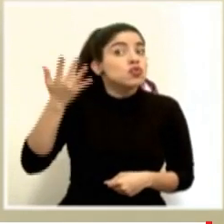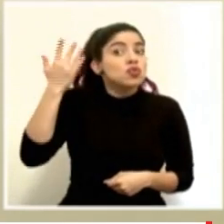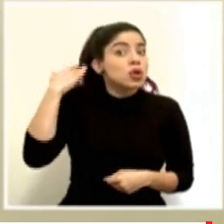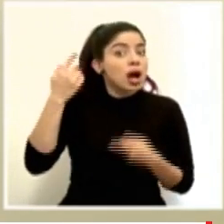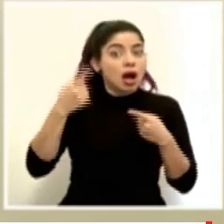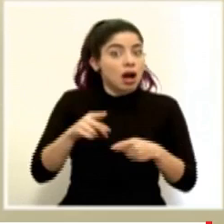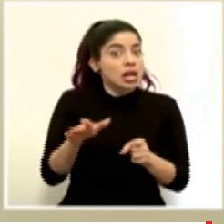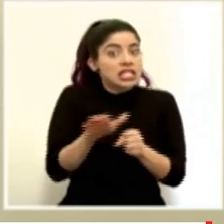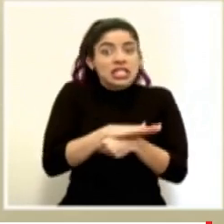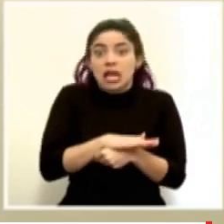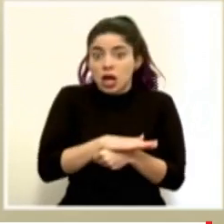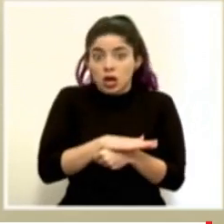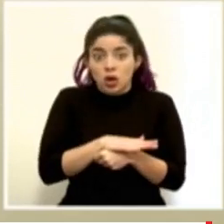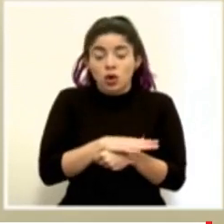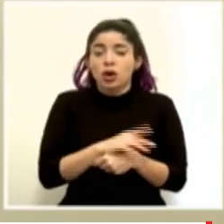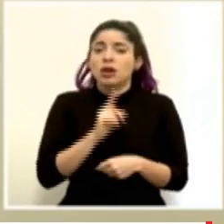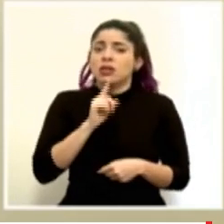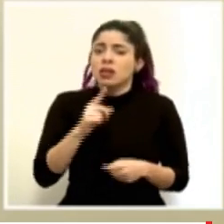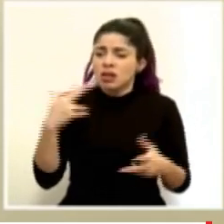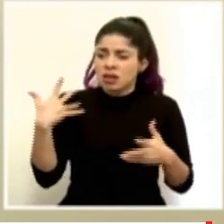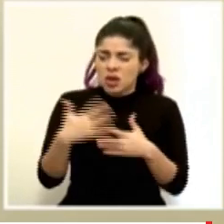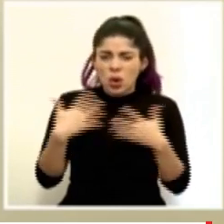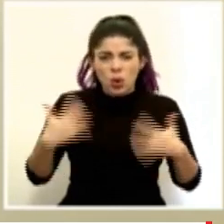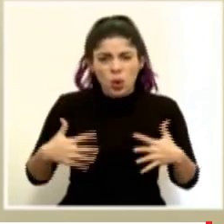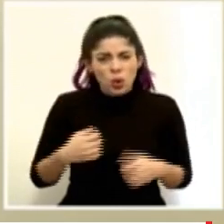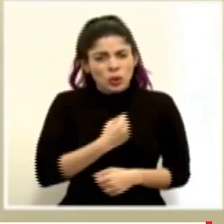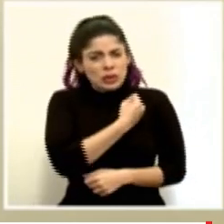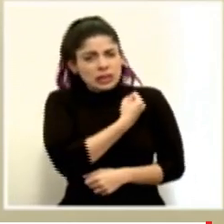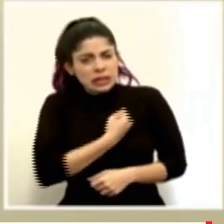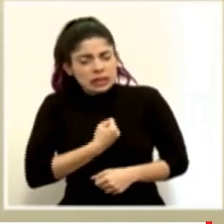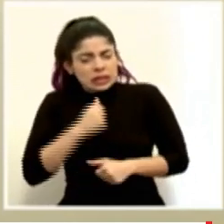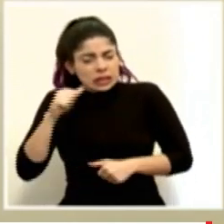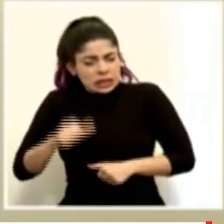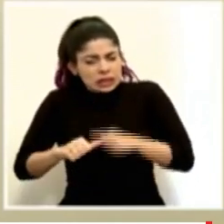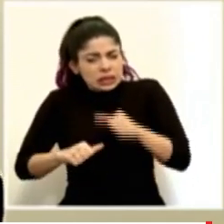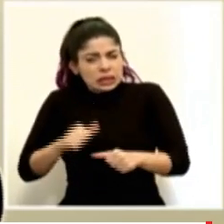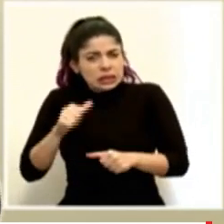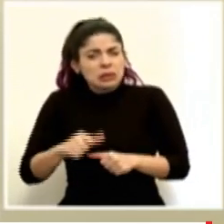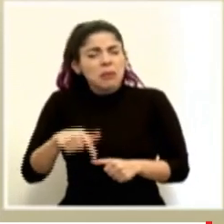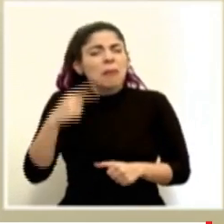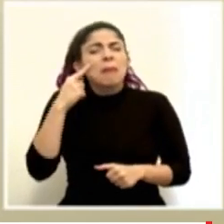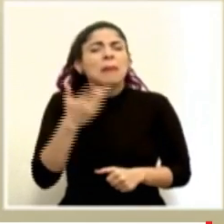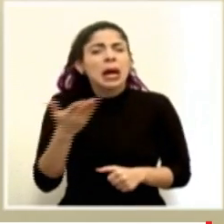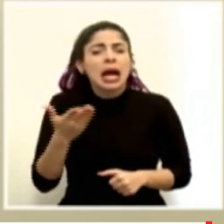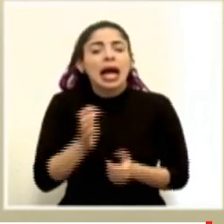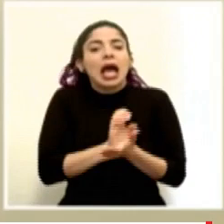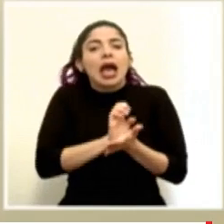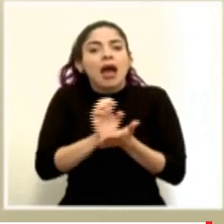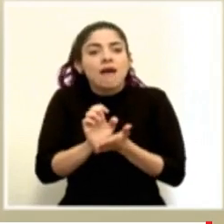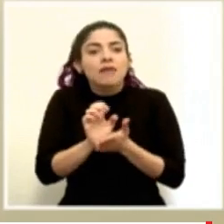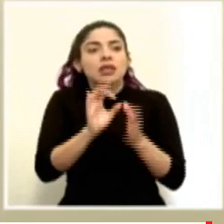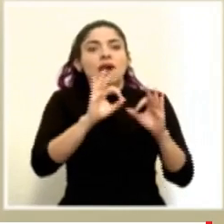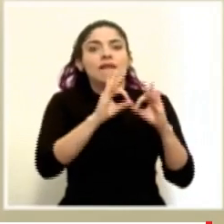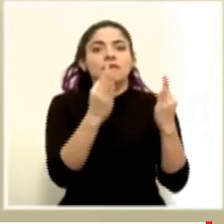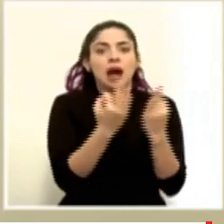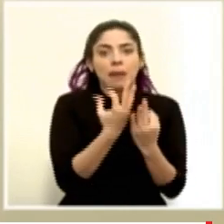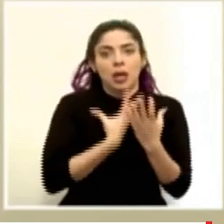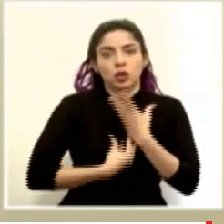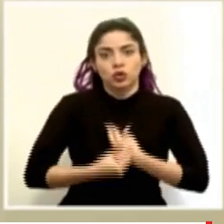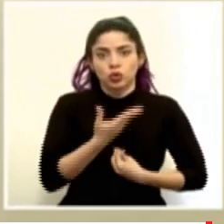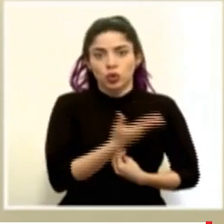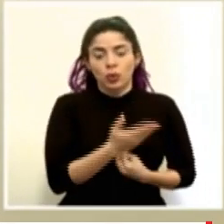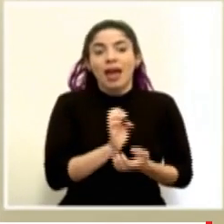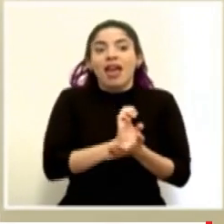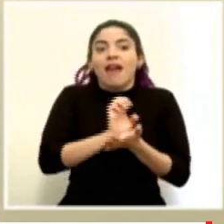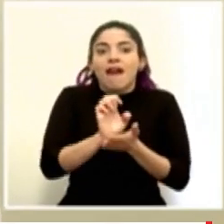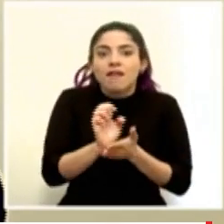tenido. Y si hemos sacrificado y hemos hecho todo lo que hemos podido hasta este momento, es para evitar que muchas más familias estén en este momento sufriendo